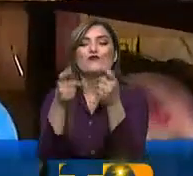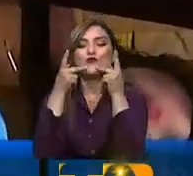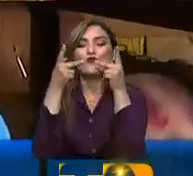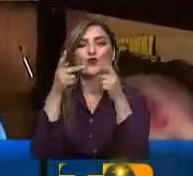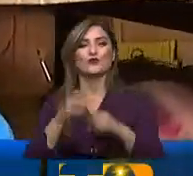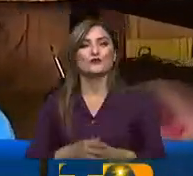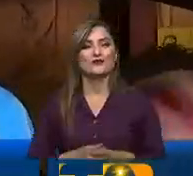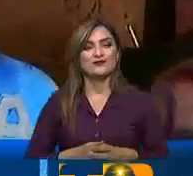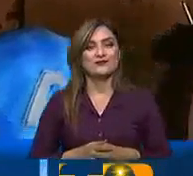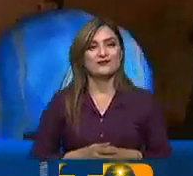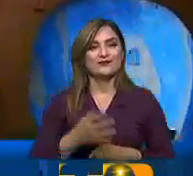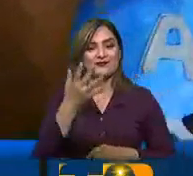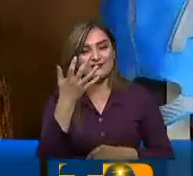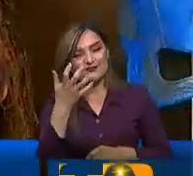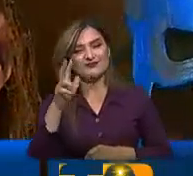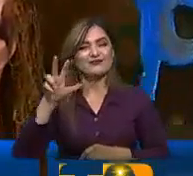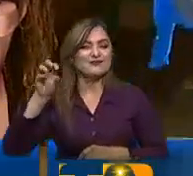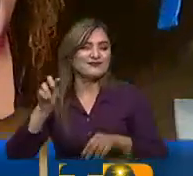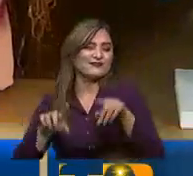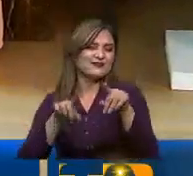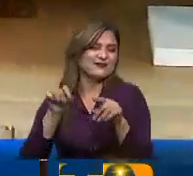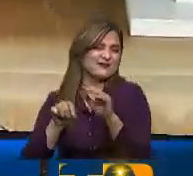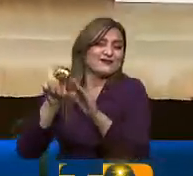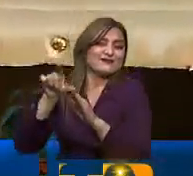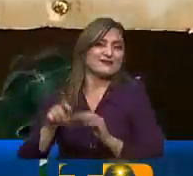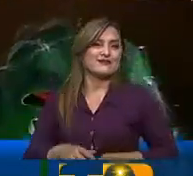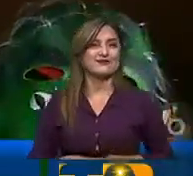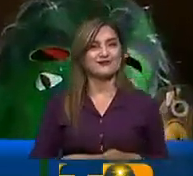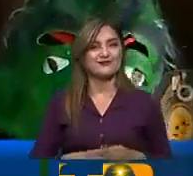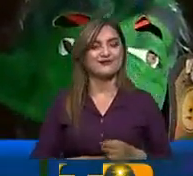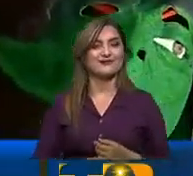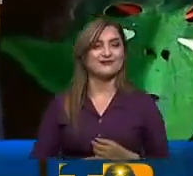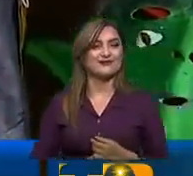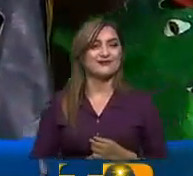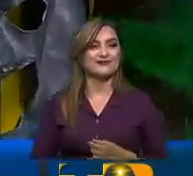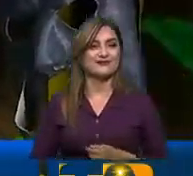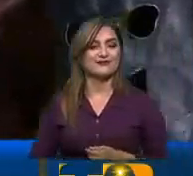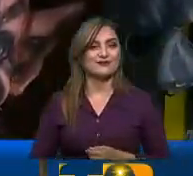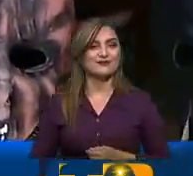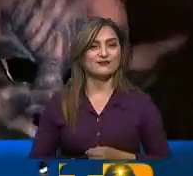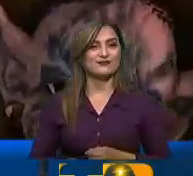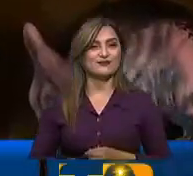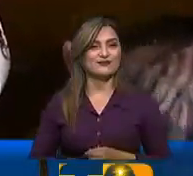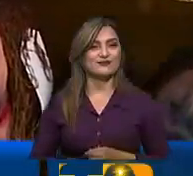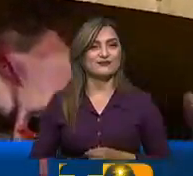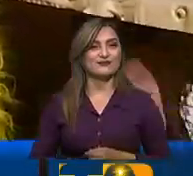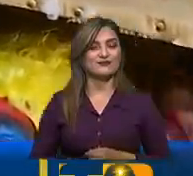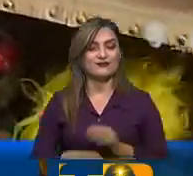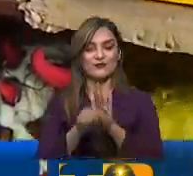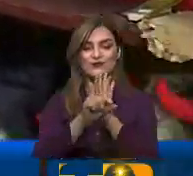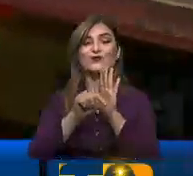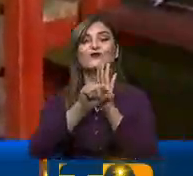15, 30, y hay algunas que son un poquito más altas. Pero estamos en promociones,